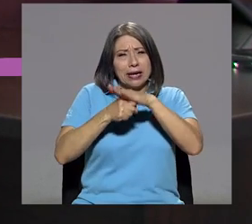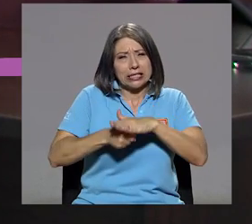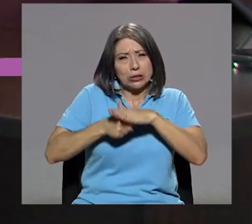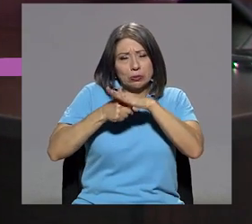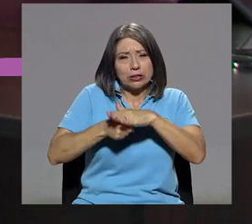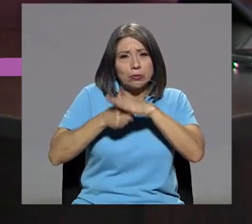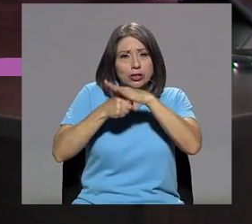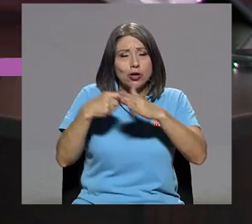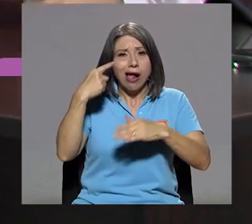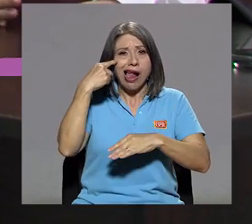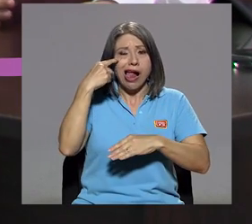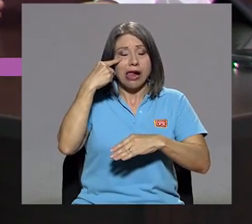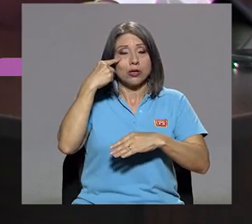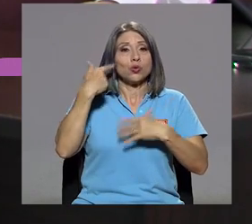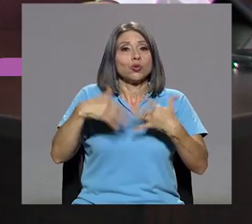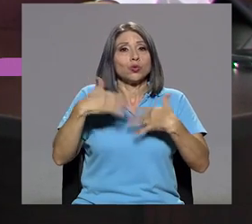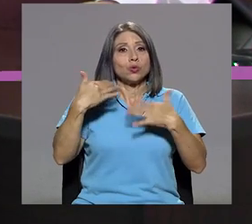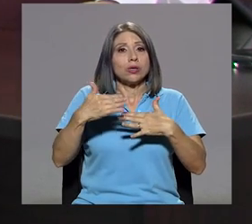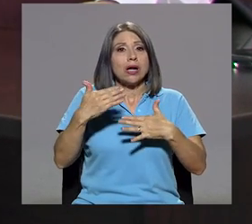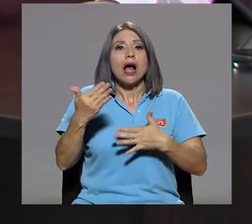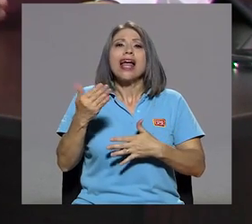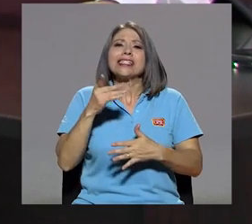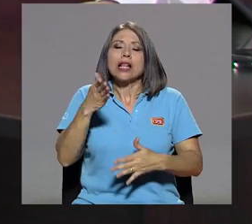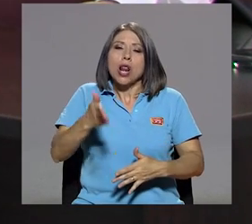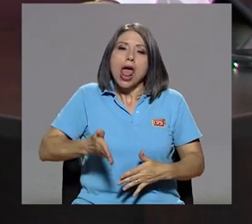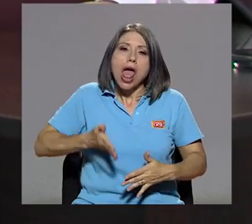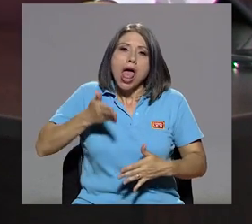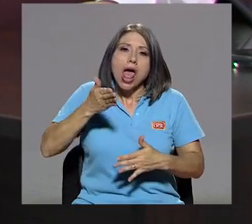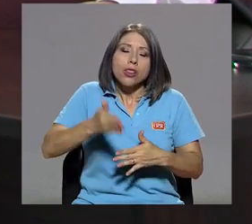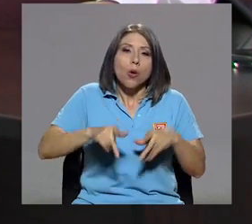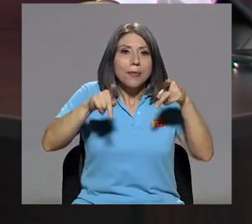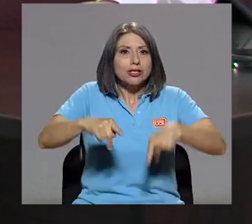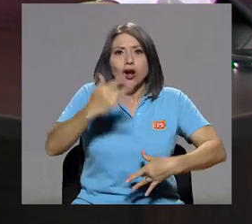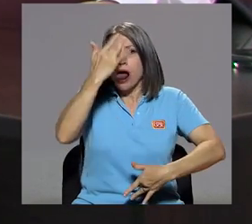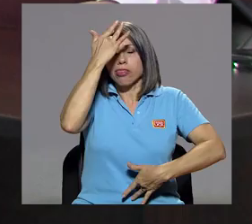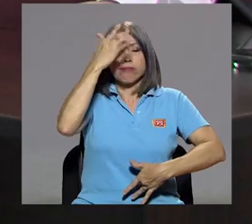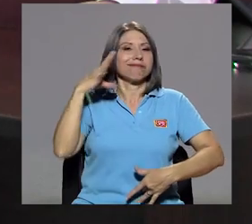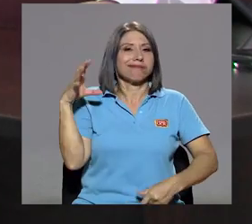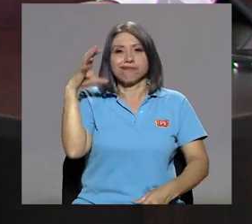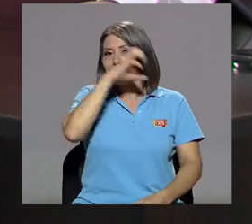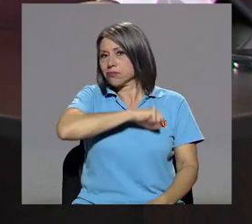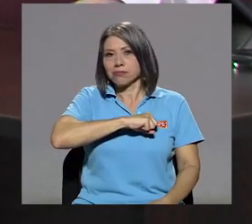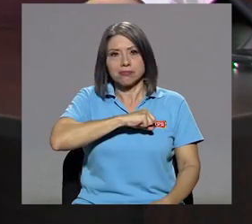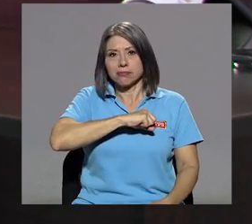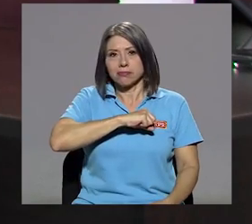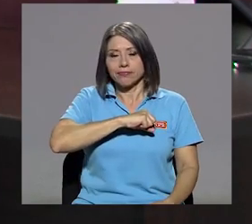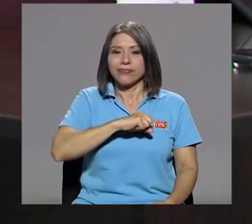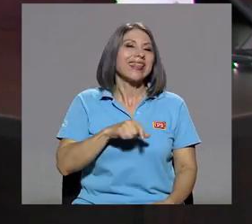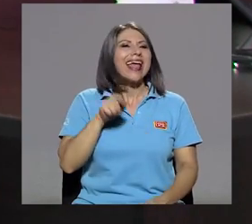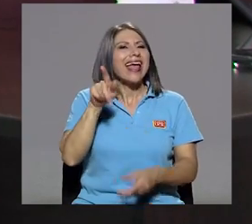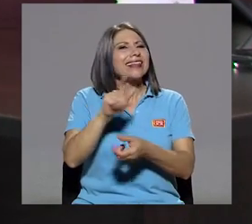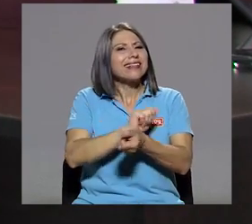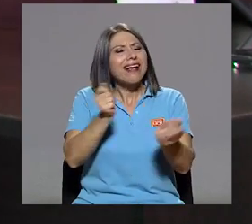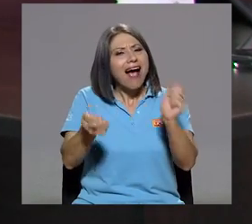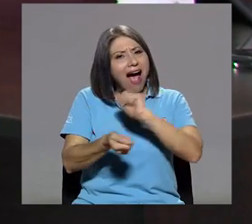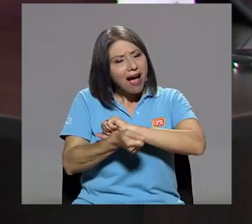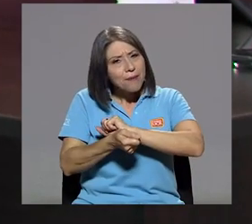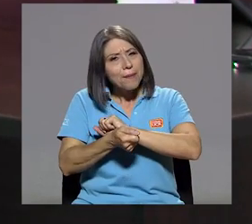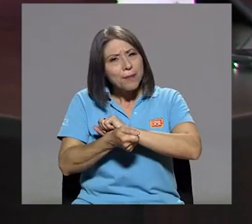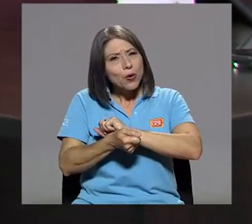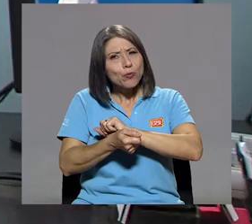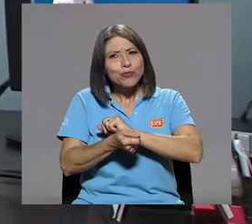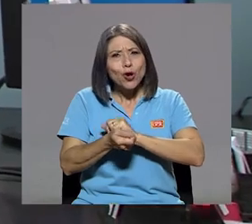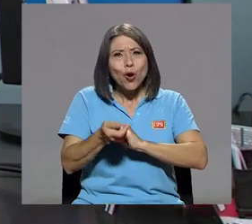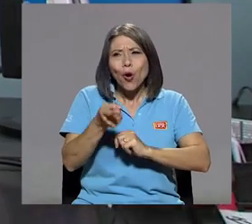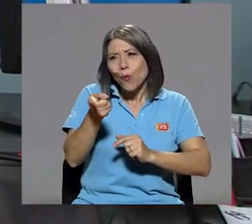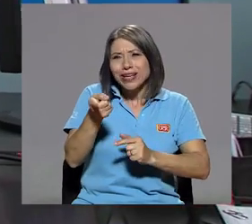empieza a aumentar. Y al ser algo tan lento, es que el paciente no lo percibe. Uh-huh. Eso, y digamos, ese cambio o